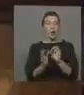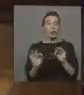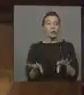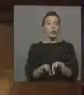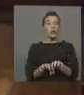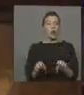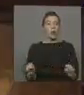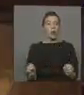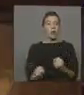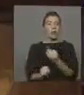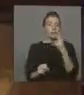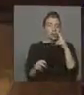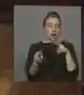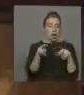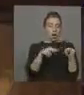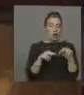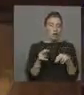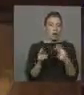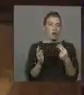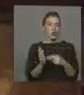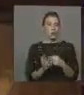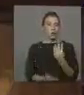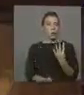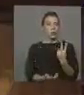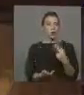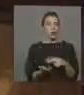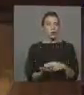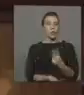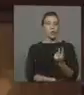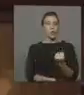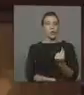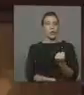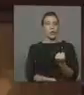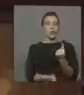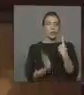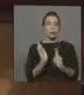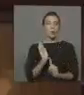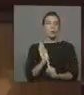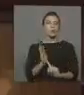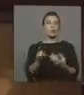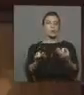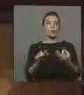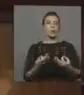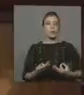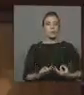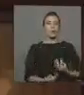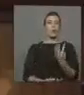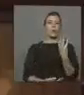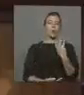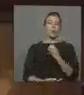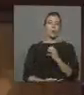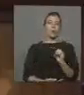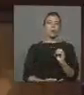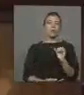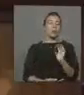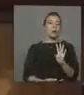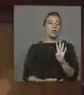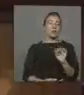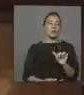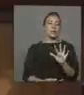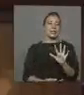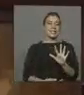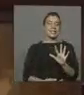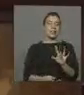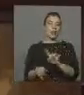concordantes con las cifras analizadas entre los años 2004 y 2012, que mostraron un promedio de 465